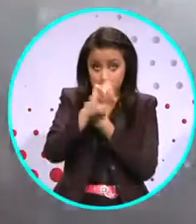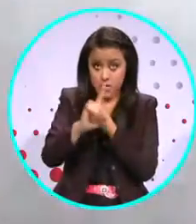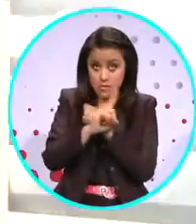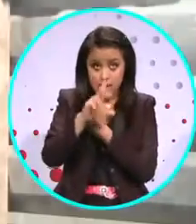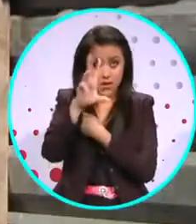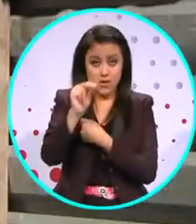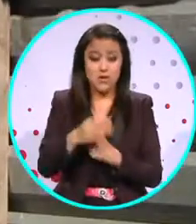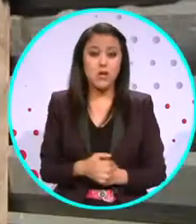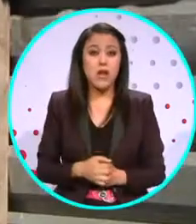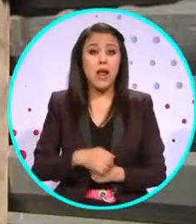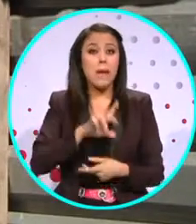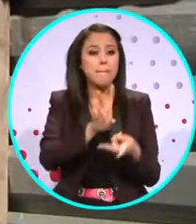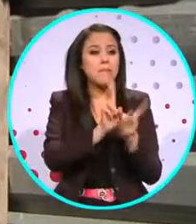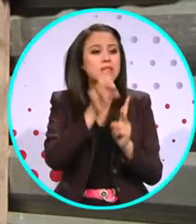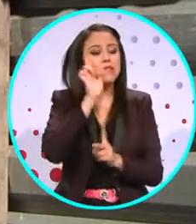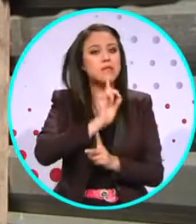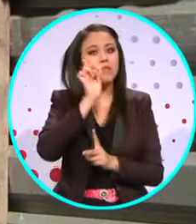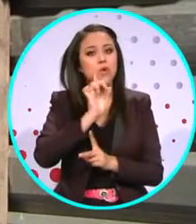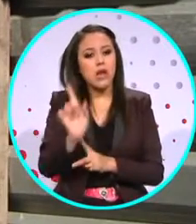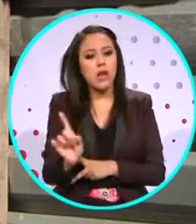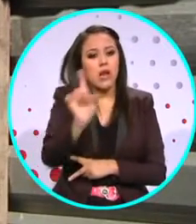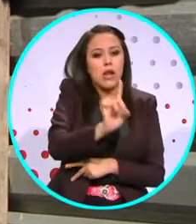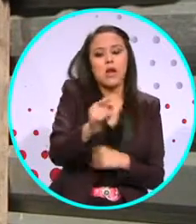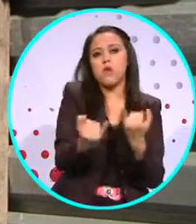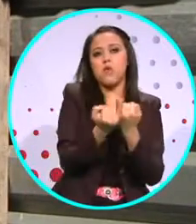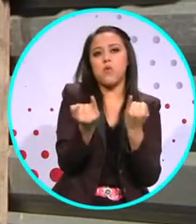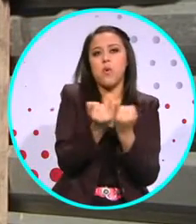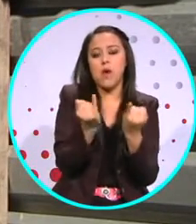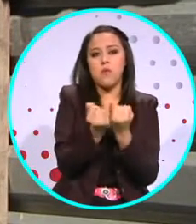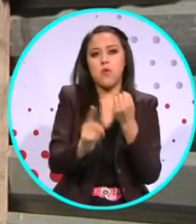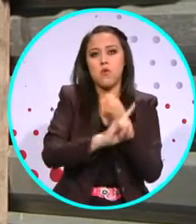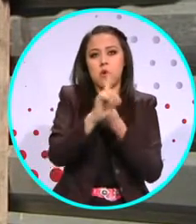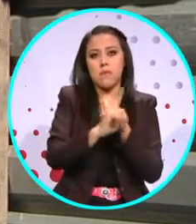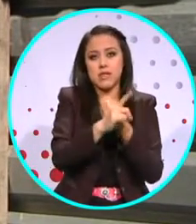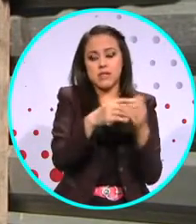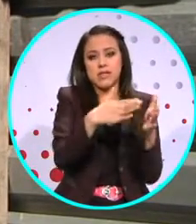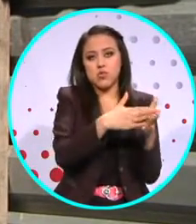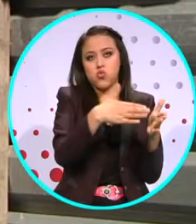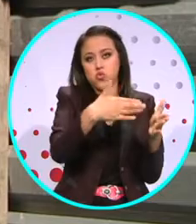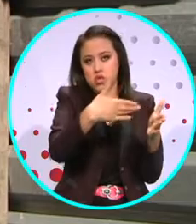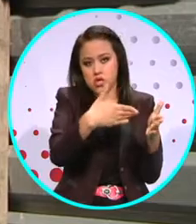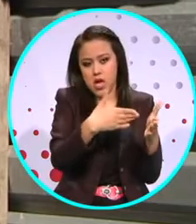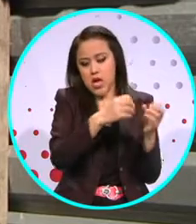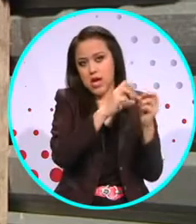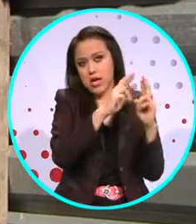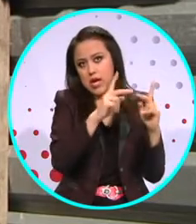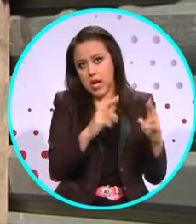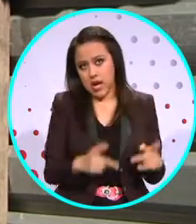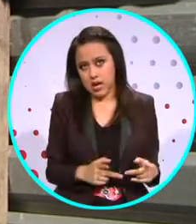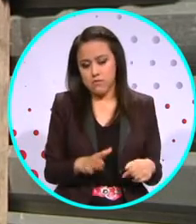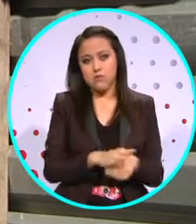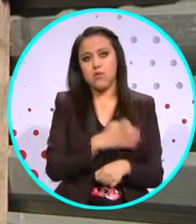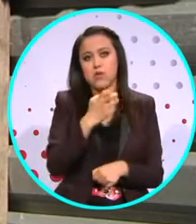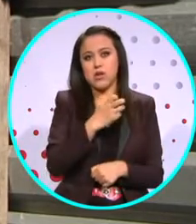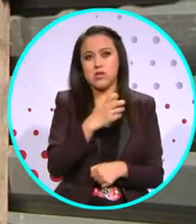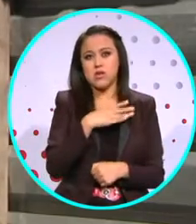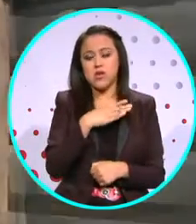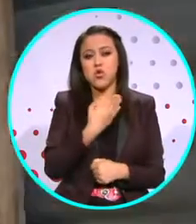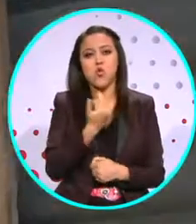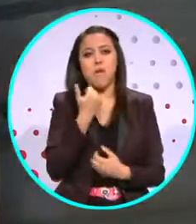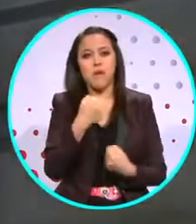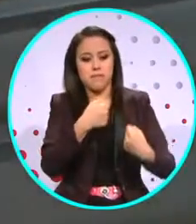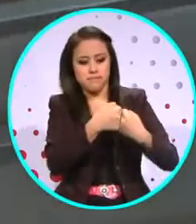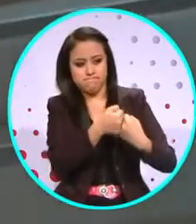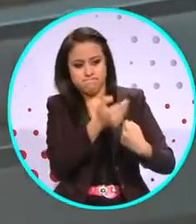queja. La vecina de al lado, que también tuvo afectaciones, se le cayó su cocina. Por lo tanto, ya no hay delimitación entre el predio de